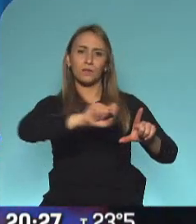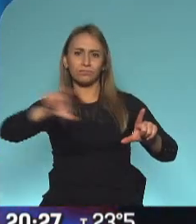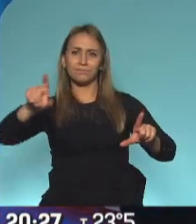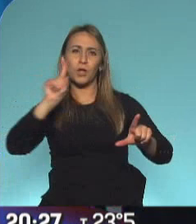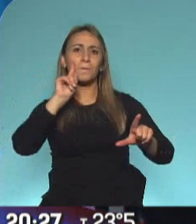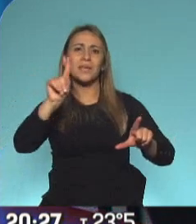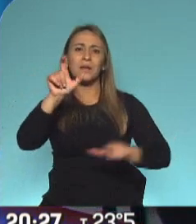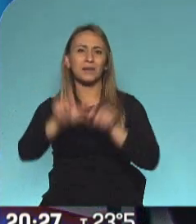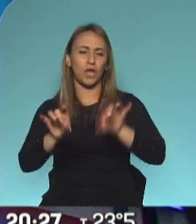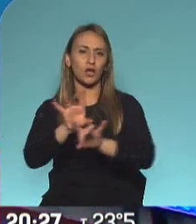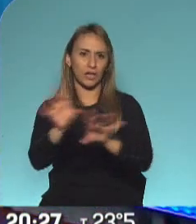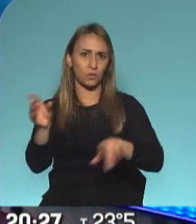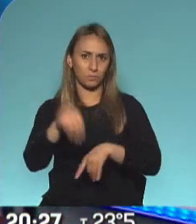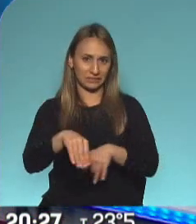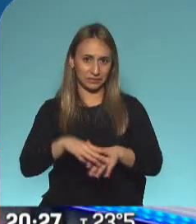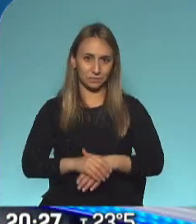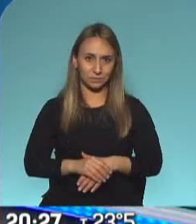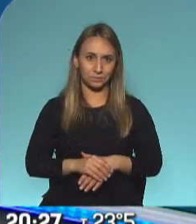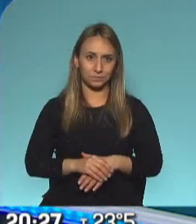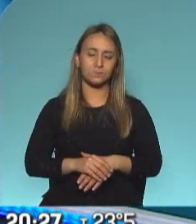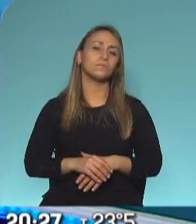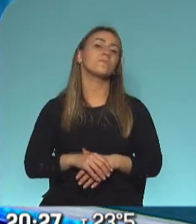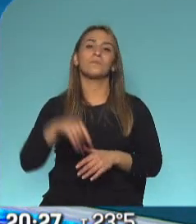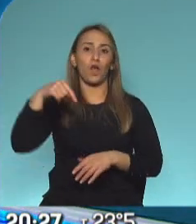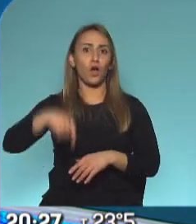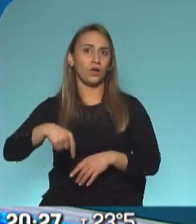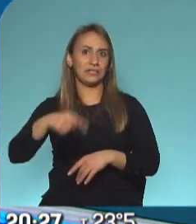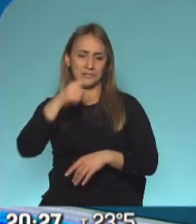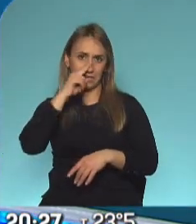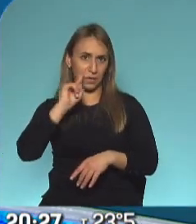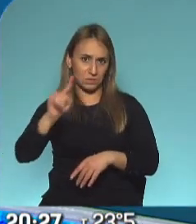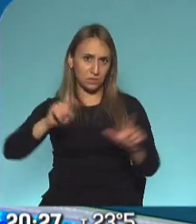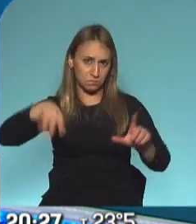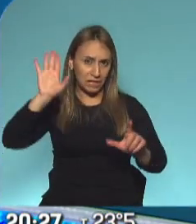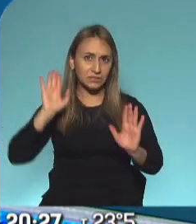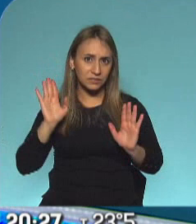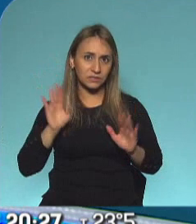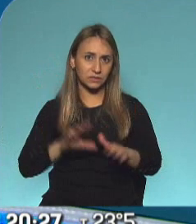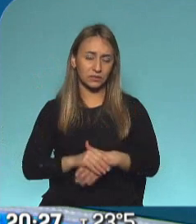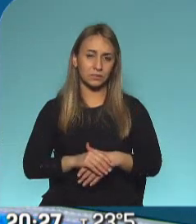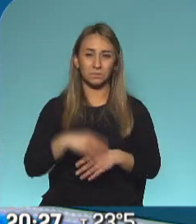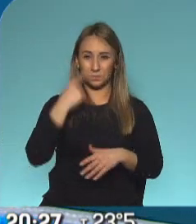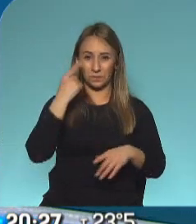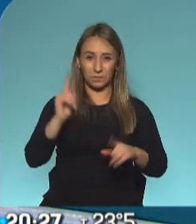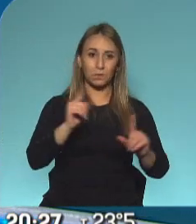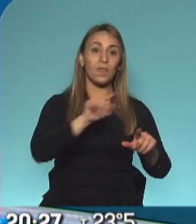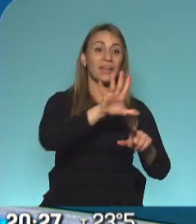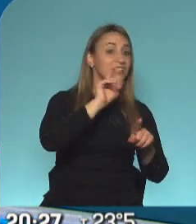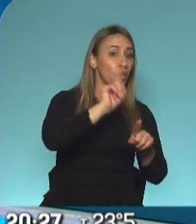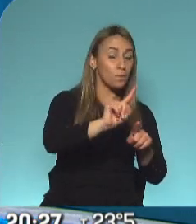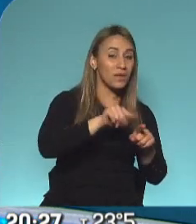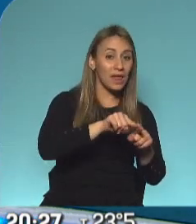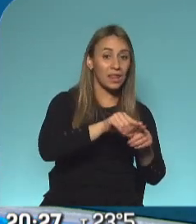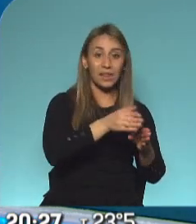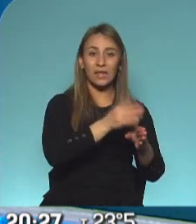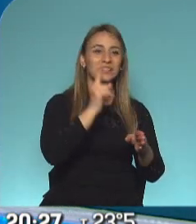1.000 contagiaditos. El de hoy sale del cuadro. Sí. Con 7.000. Ahí tenemos 7.000. Claro. Sí, de 5.000 a